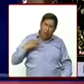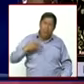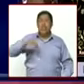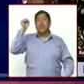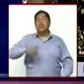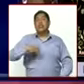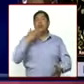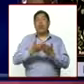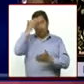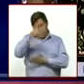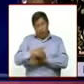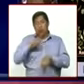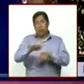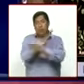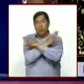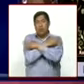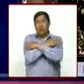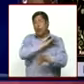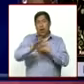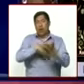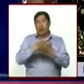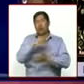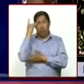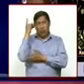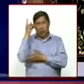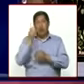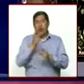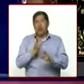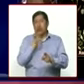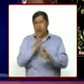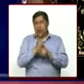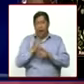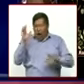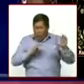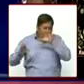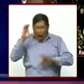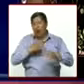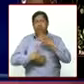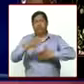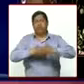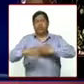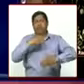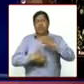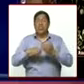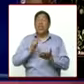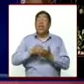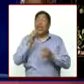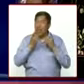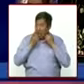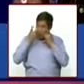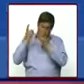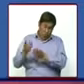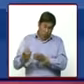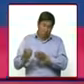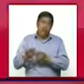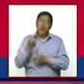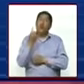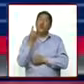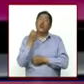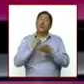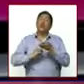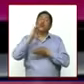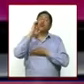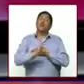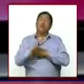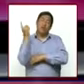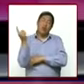Así es, muy buenas noches, saludamos a todo el país. Exactamente, una búsqueda desesperada. Esta denuncia se ha realizado el 11 de